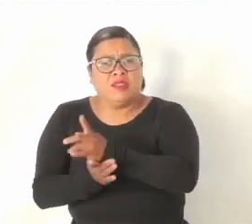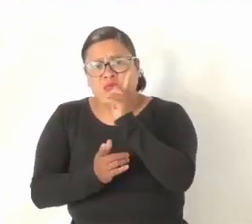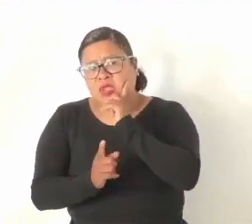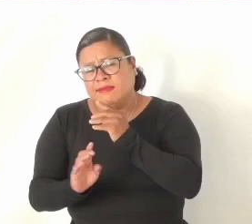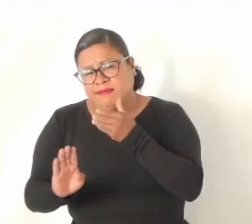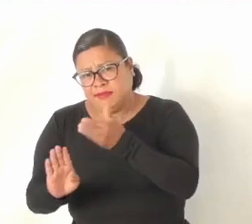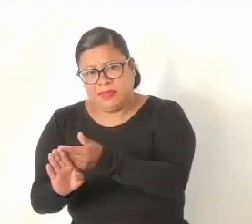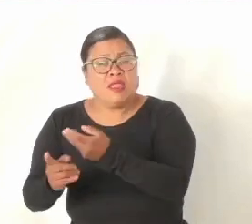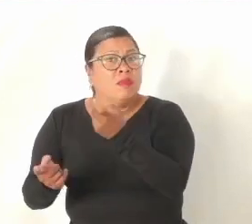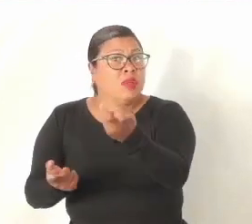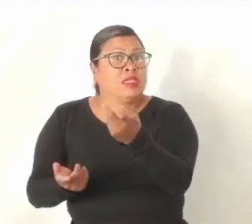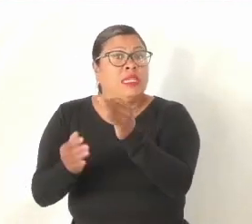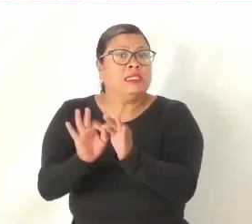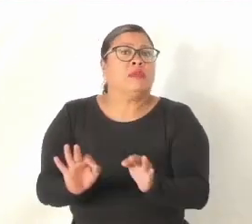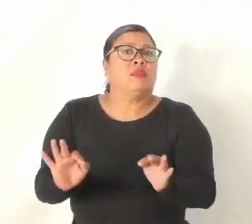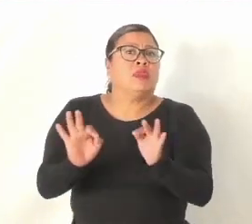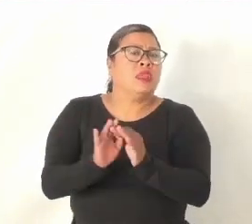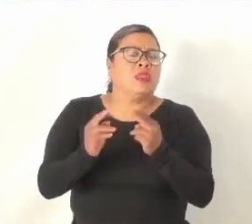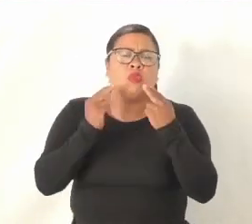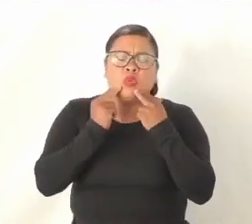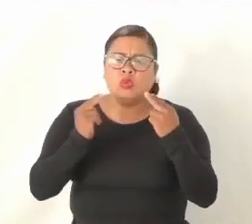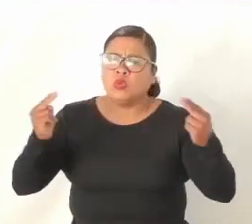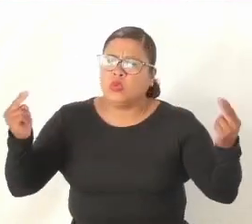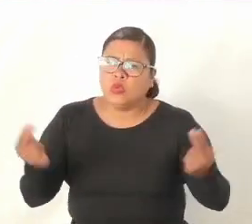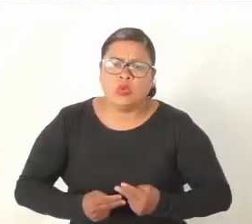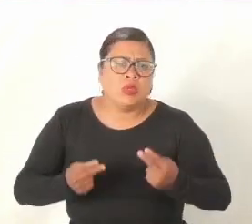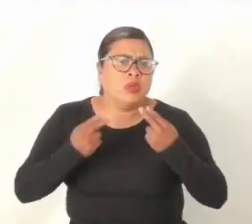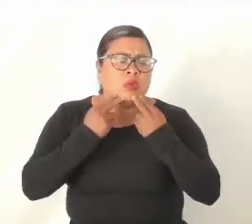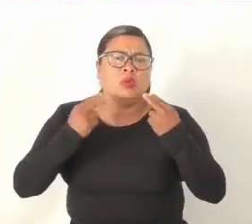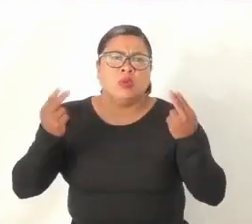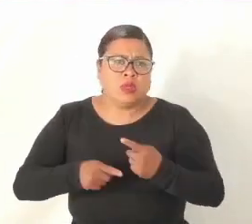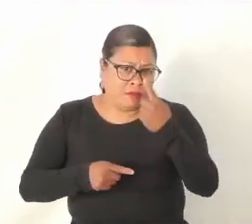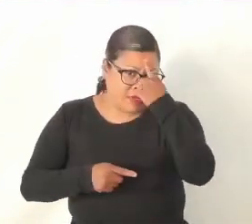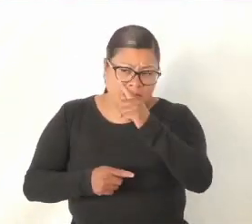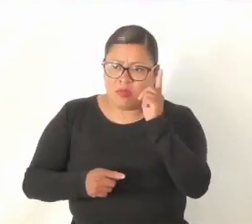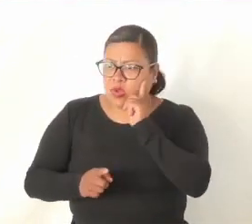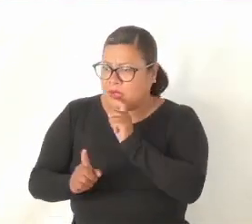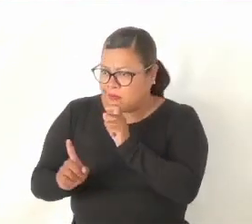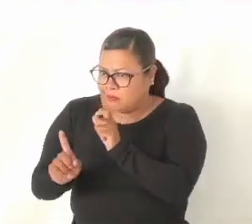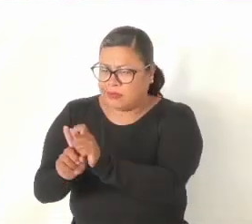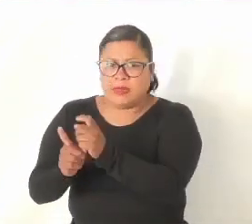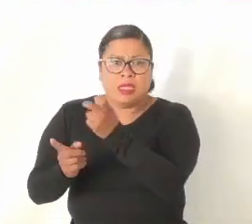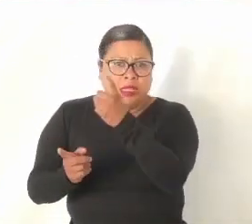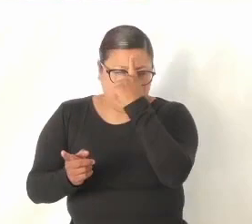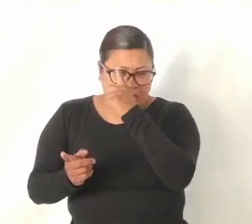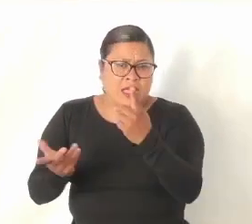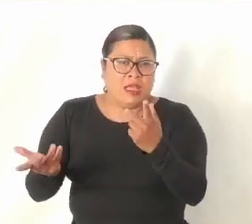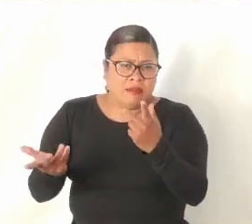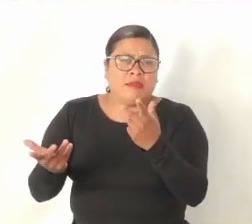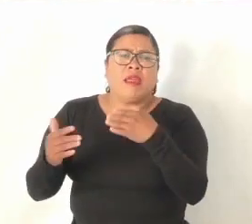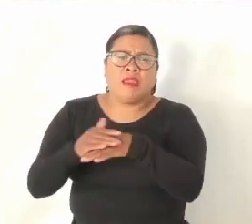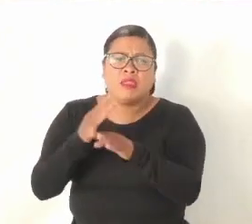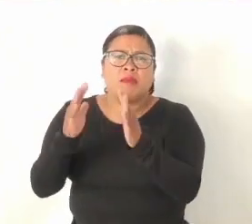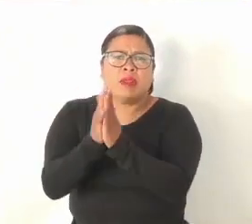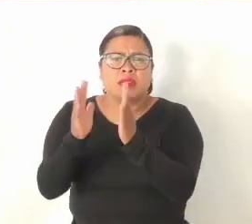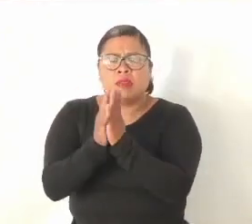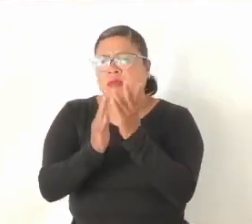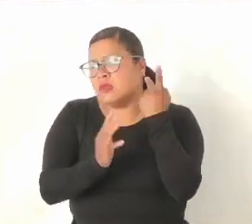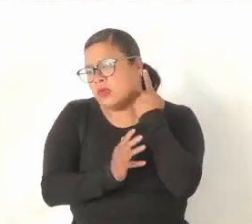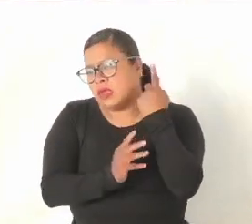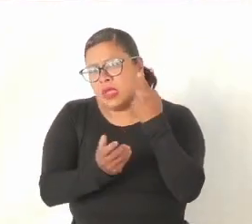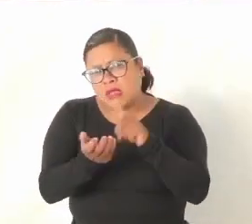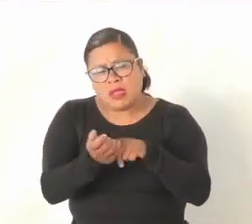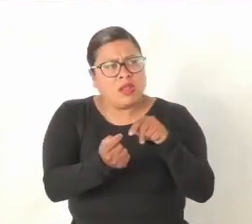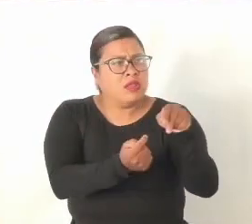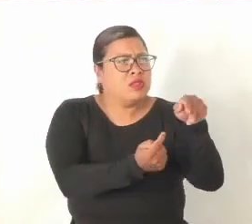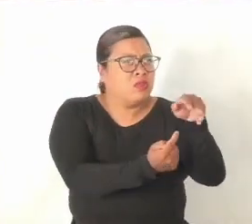garantizar urgentemente a las mujeres el acceso pleno a la participación política dentro de las comunidades